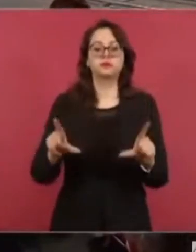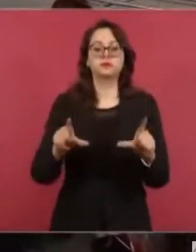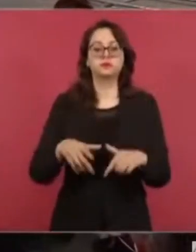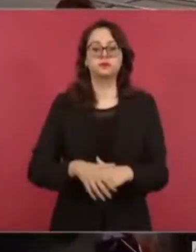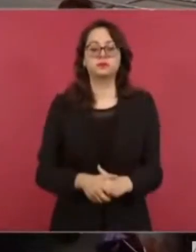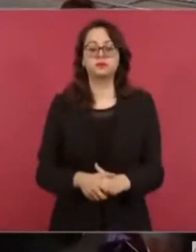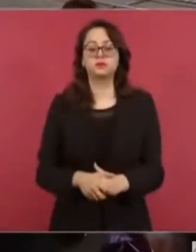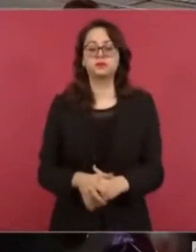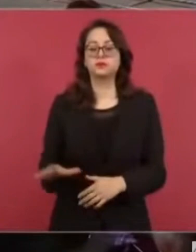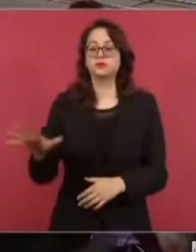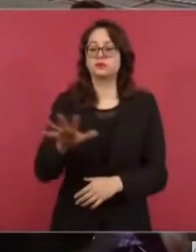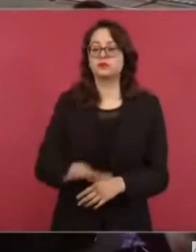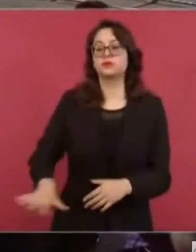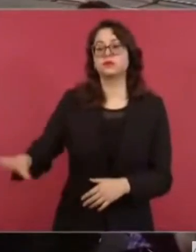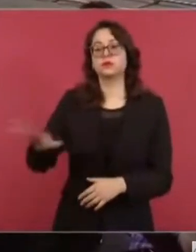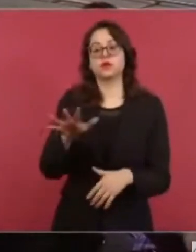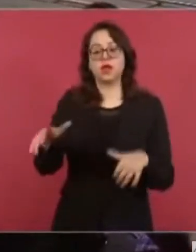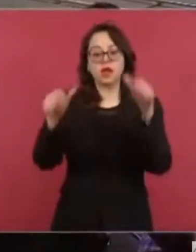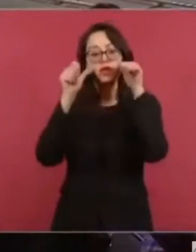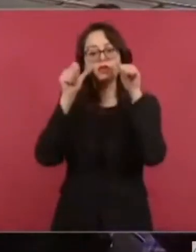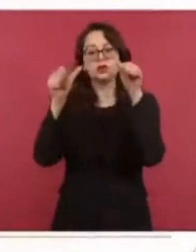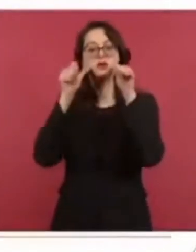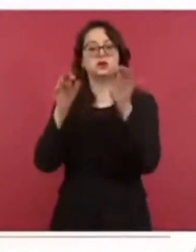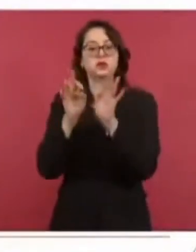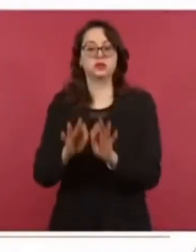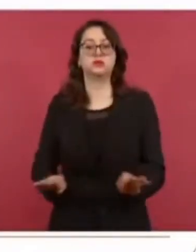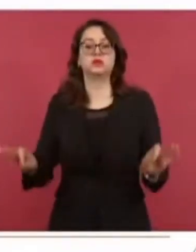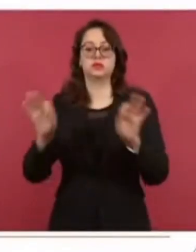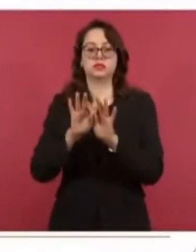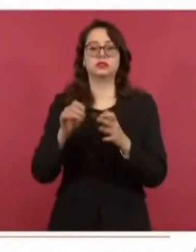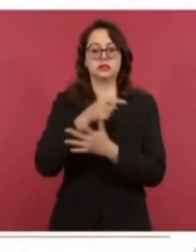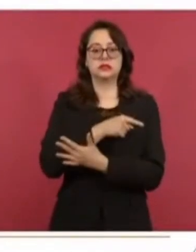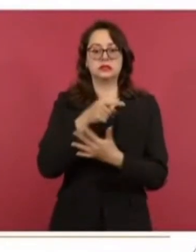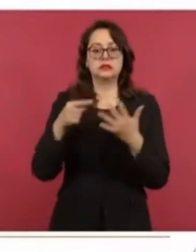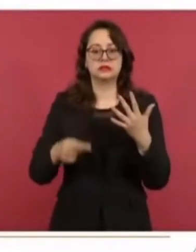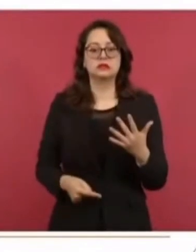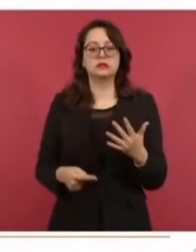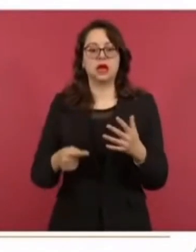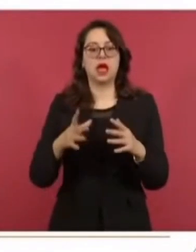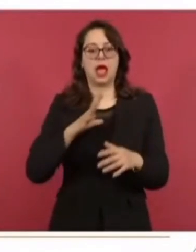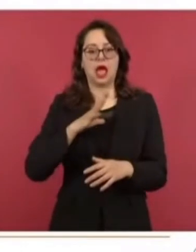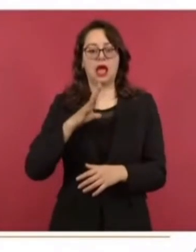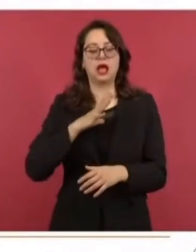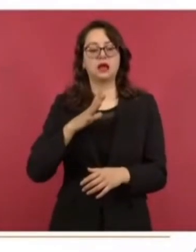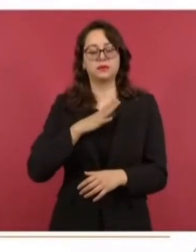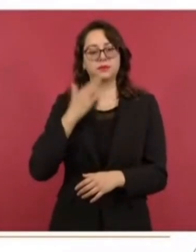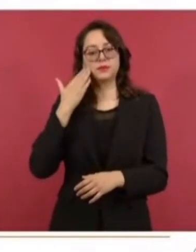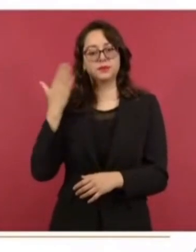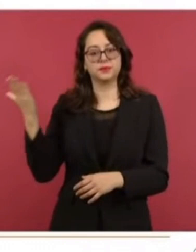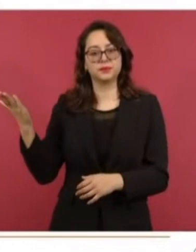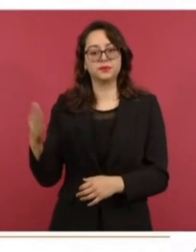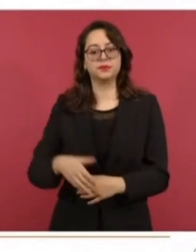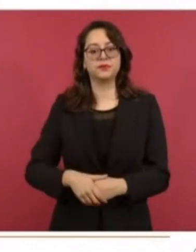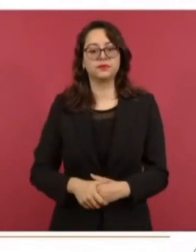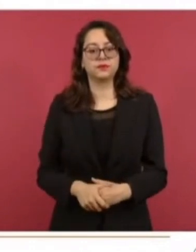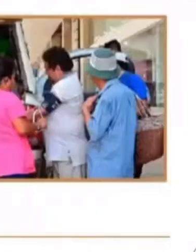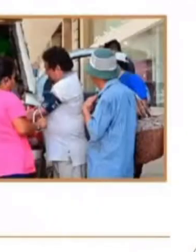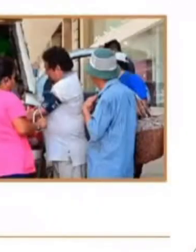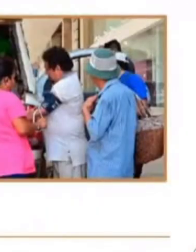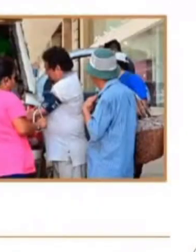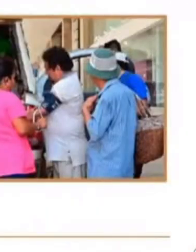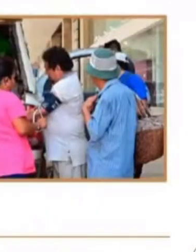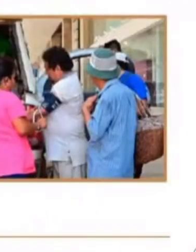atención comunitaria es amplia y de las 110 unidades de primer nivel de atención ya se